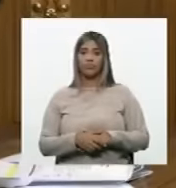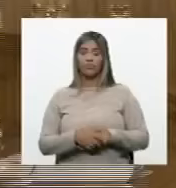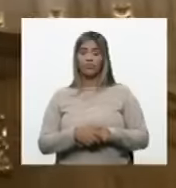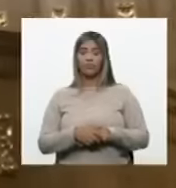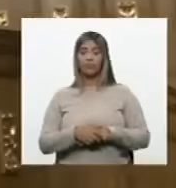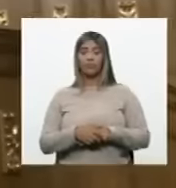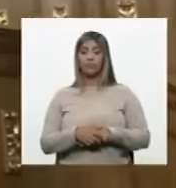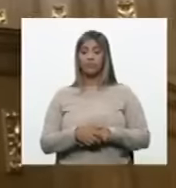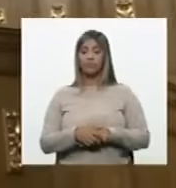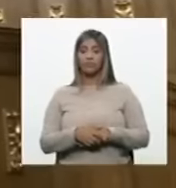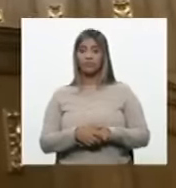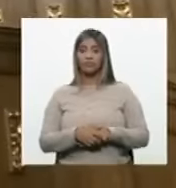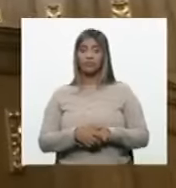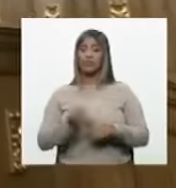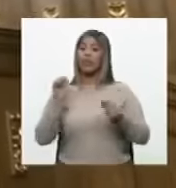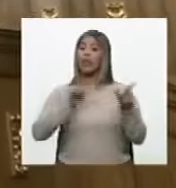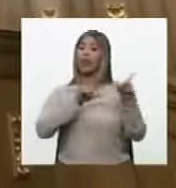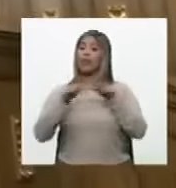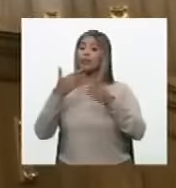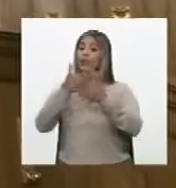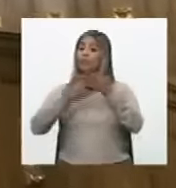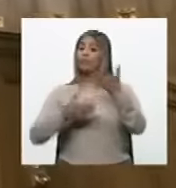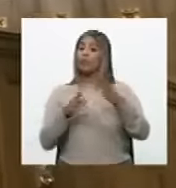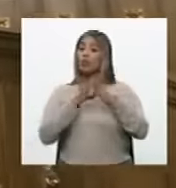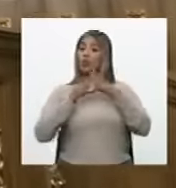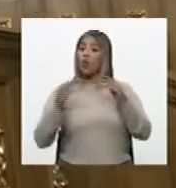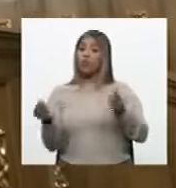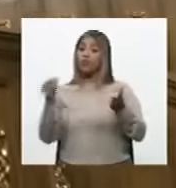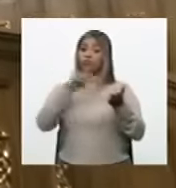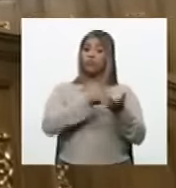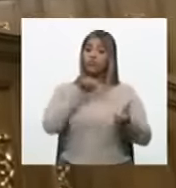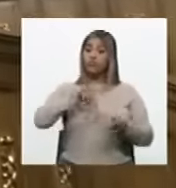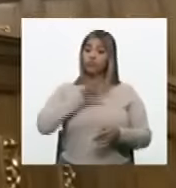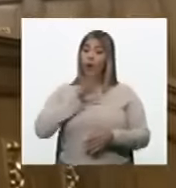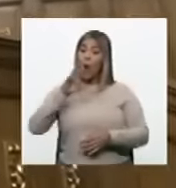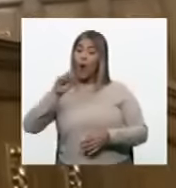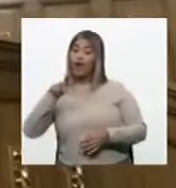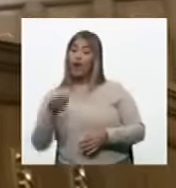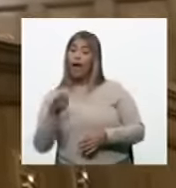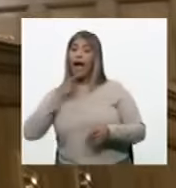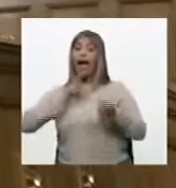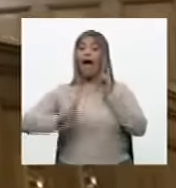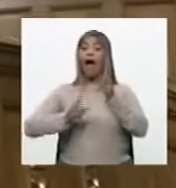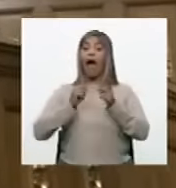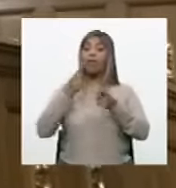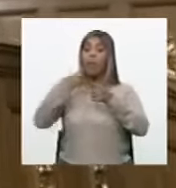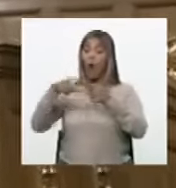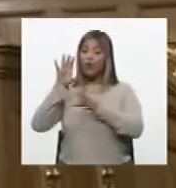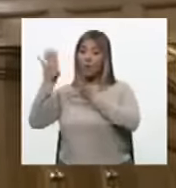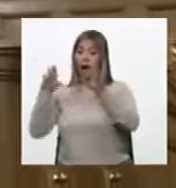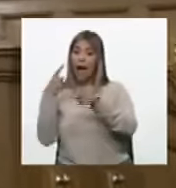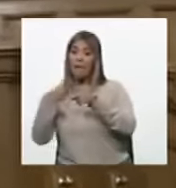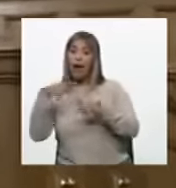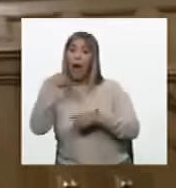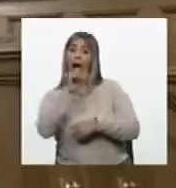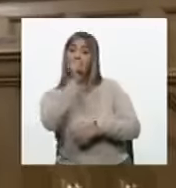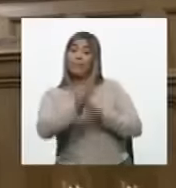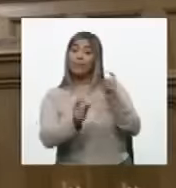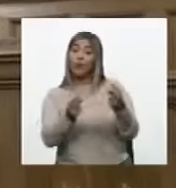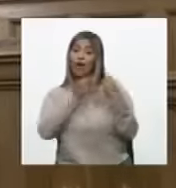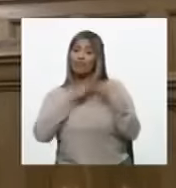entre otros. Aquí están el listado de todos los que forman parte de esa ONG. Algunos están afuera, pero tienen representantes en Venezuela y han